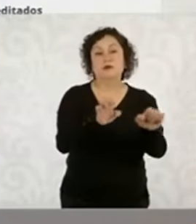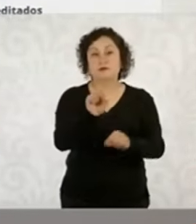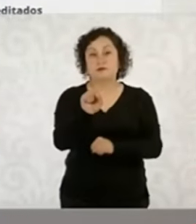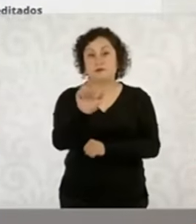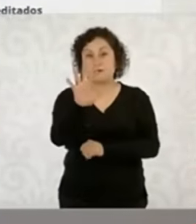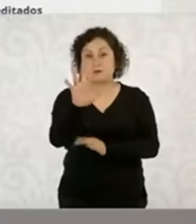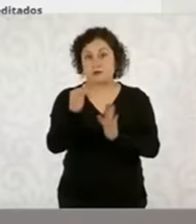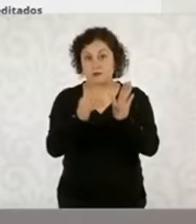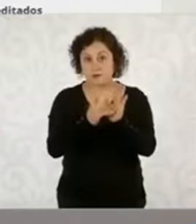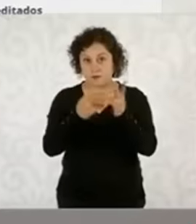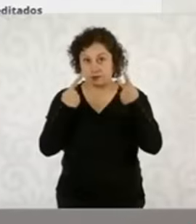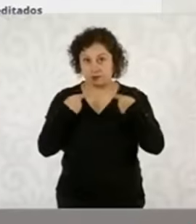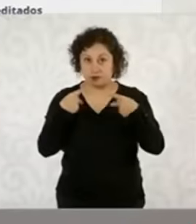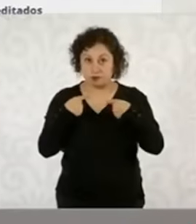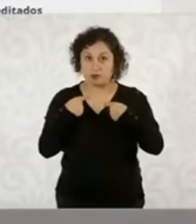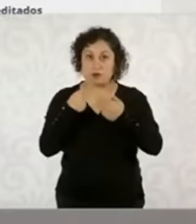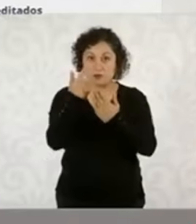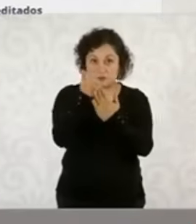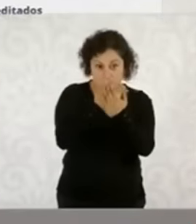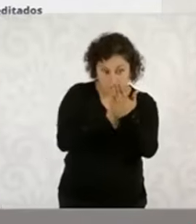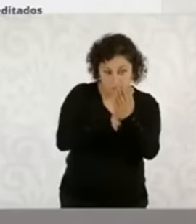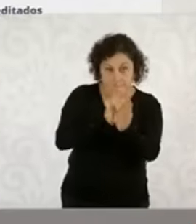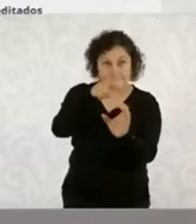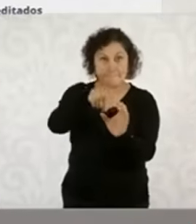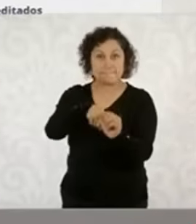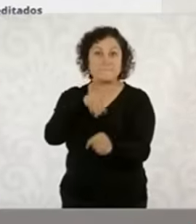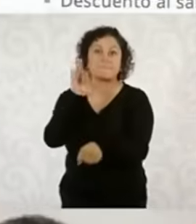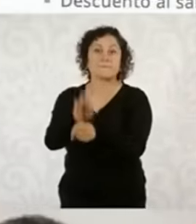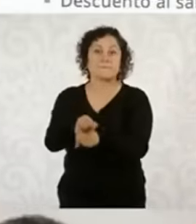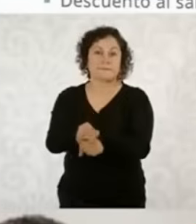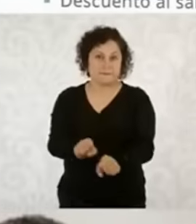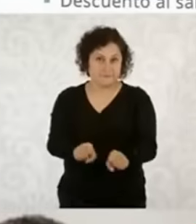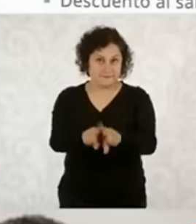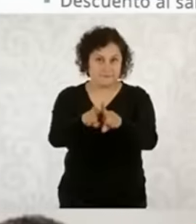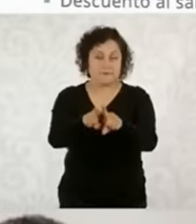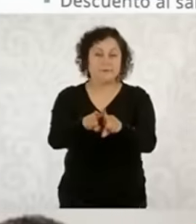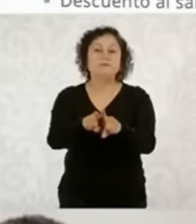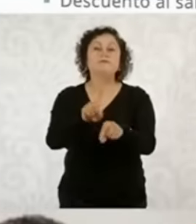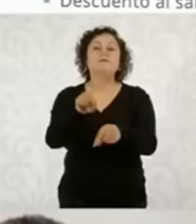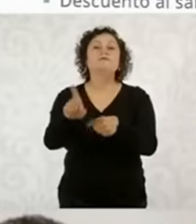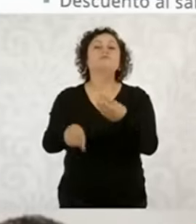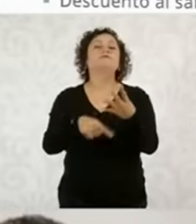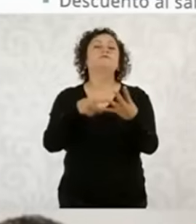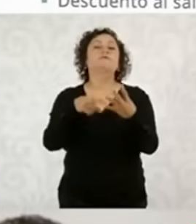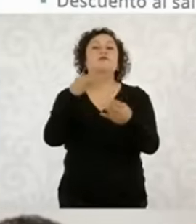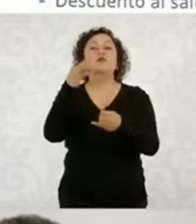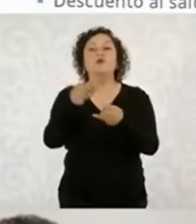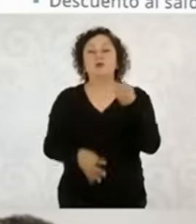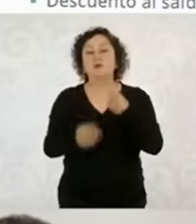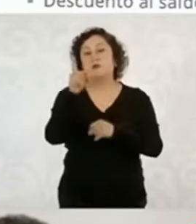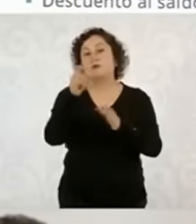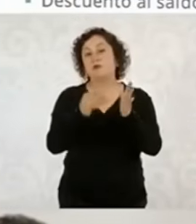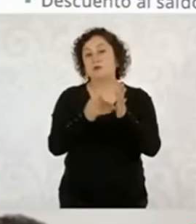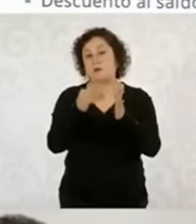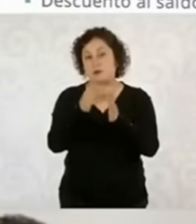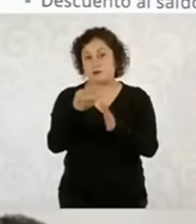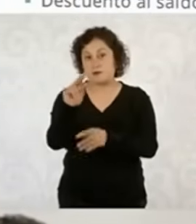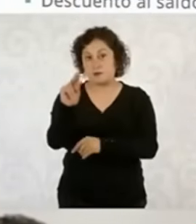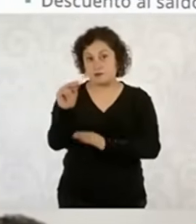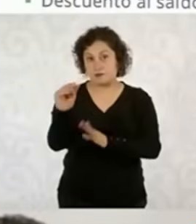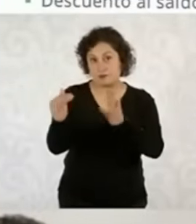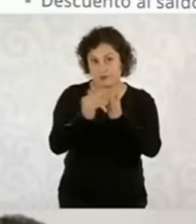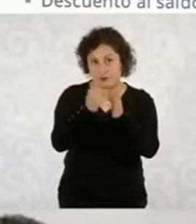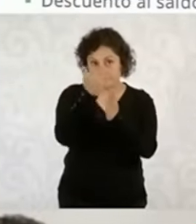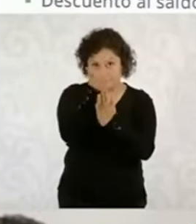1.665.000. Y finalmente hay 1.080.000. Estamos diseñando